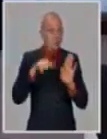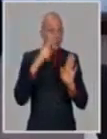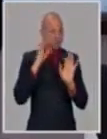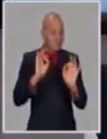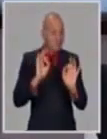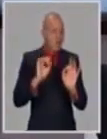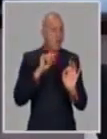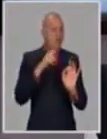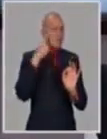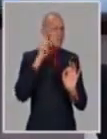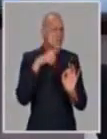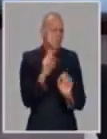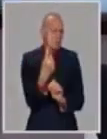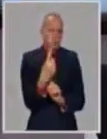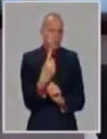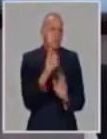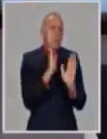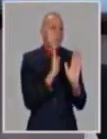son varios escalones, ¿no?